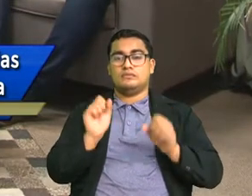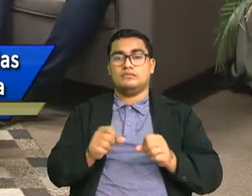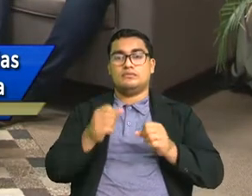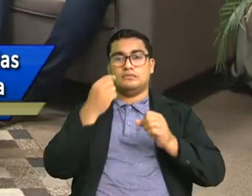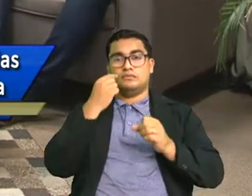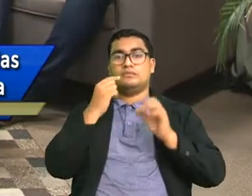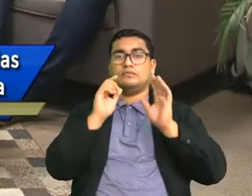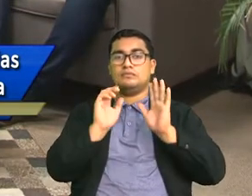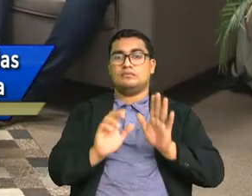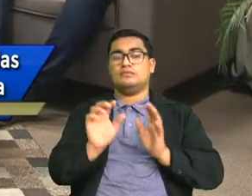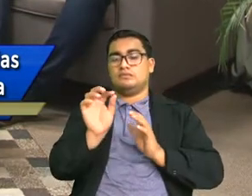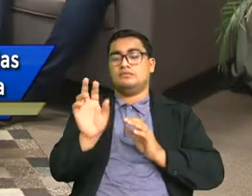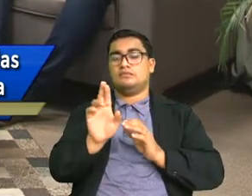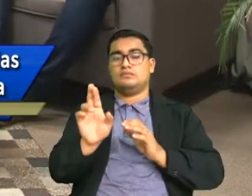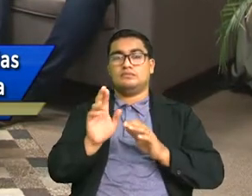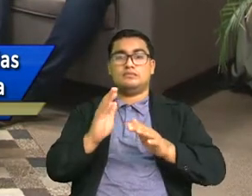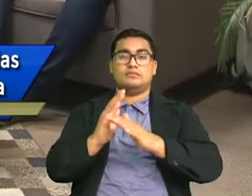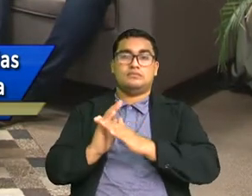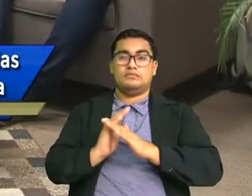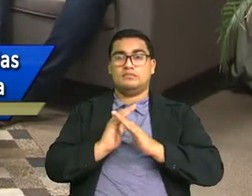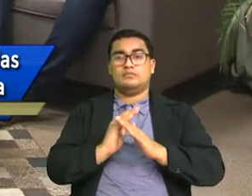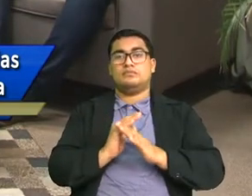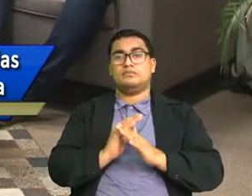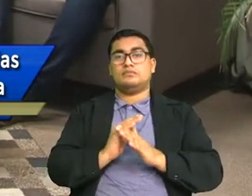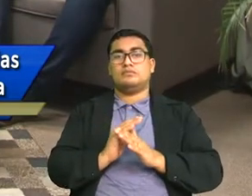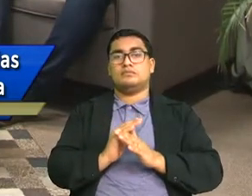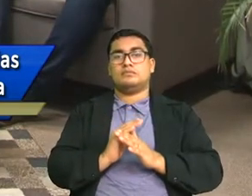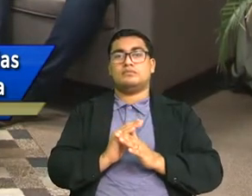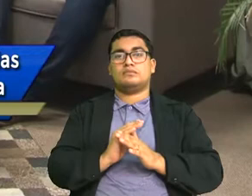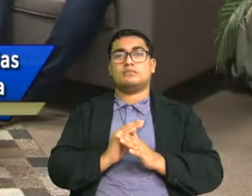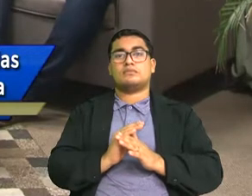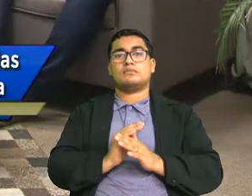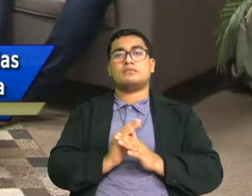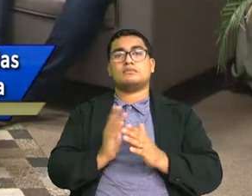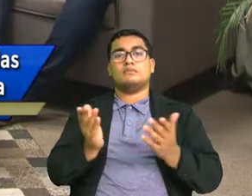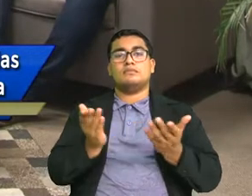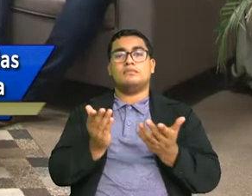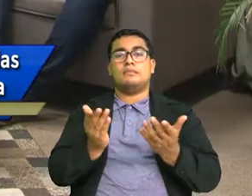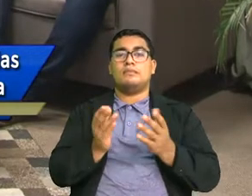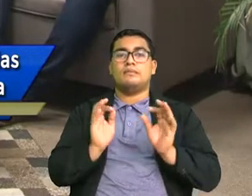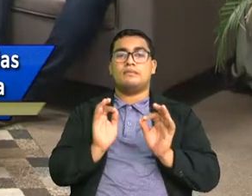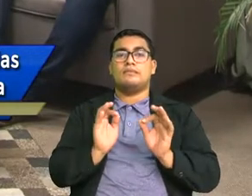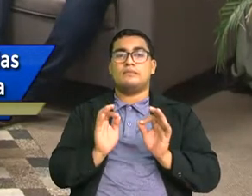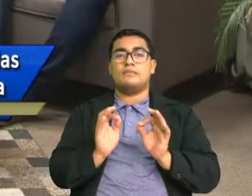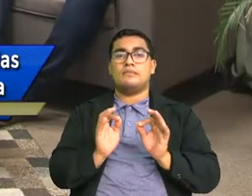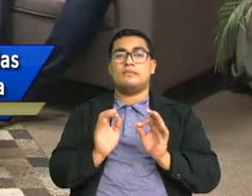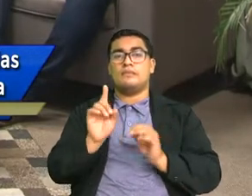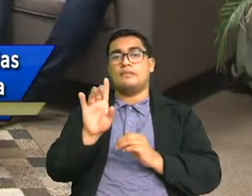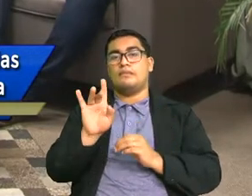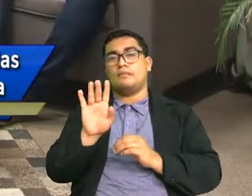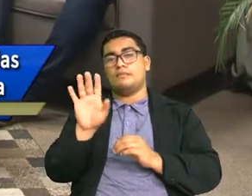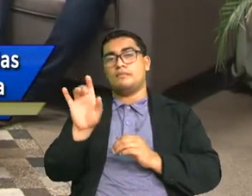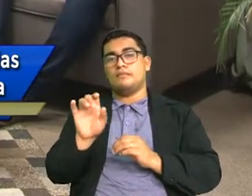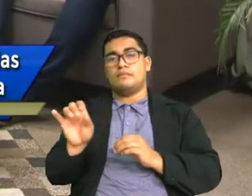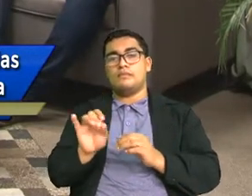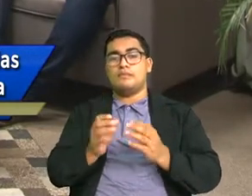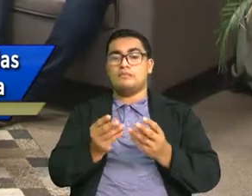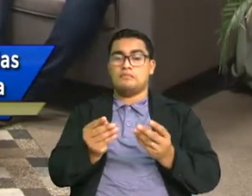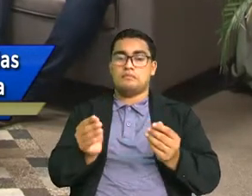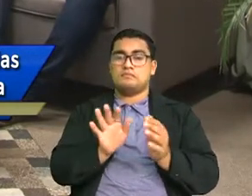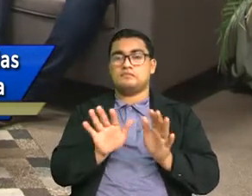ese grano no se no se deteriore tratar de llevarlo a una humedad más o menos aceptable un 14 por ciento por decirlo así pero